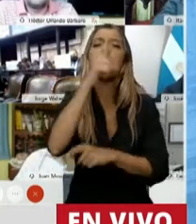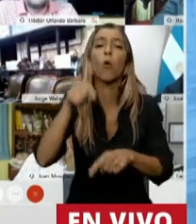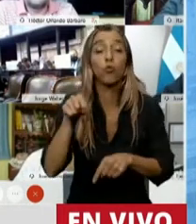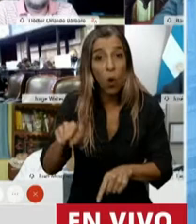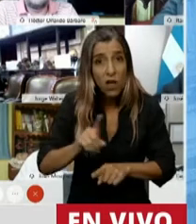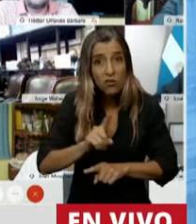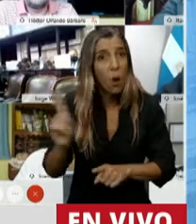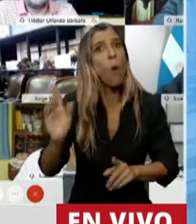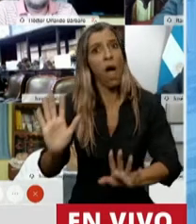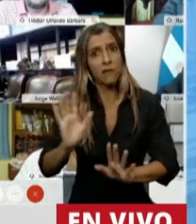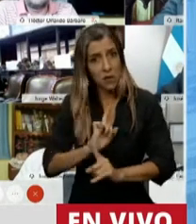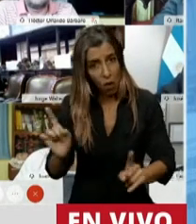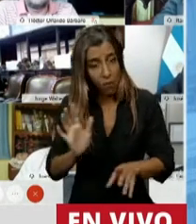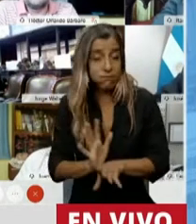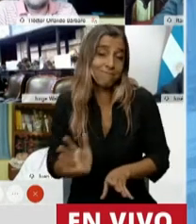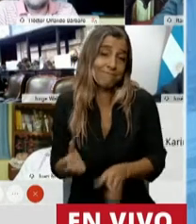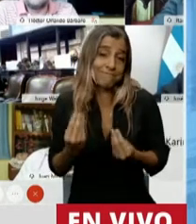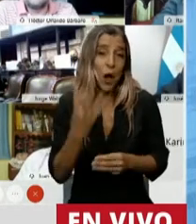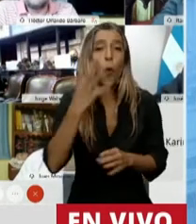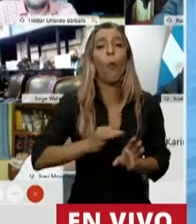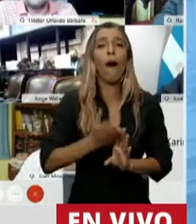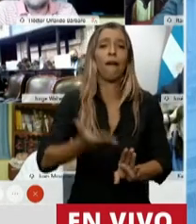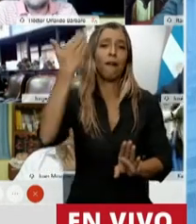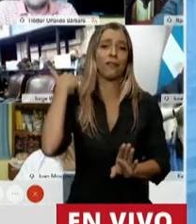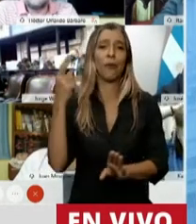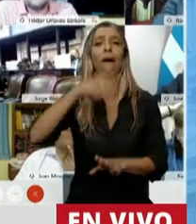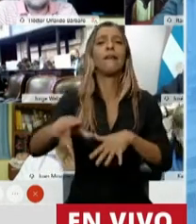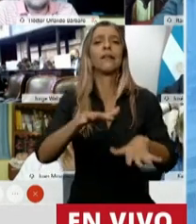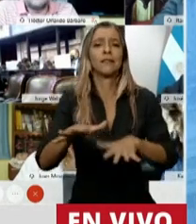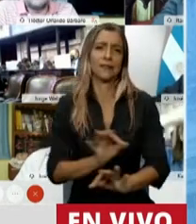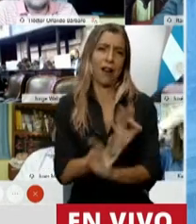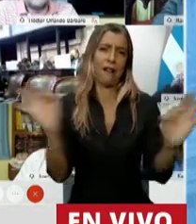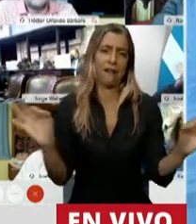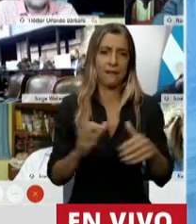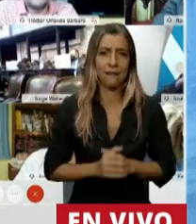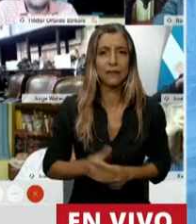otros 4 años? ¿Cómo nos vienen a dar lecciones?